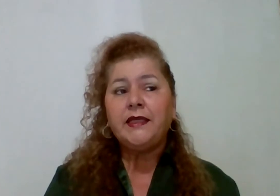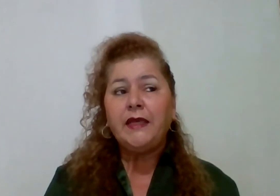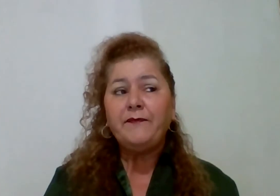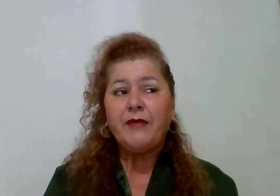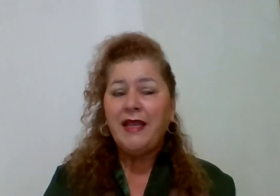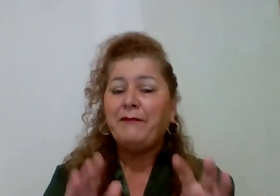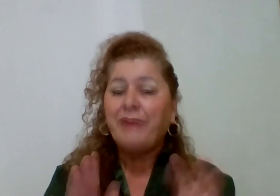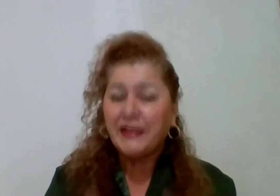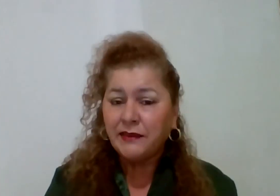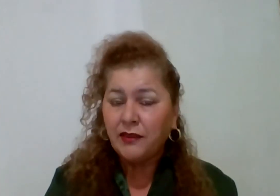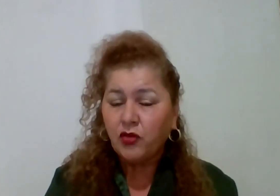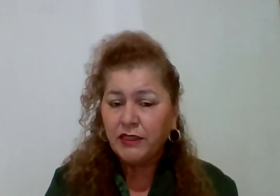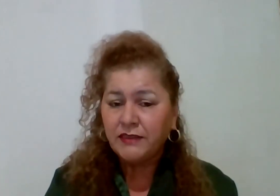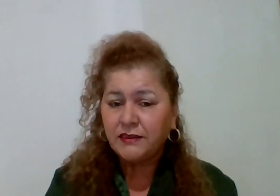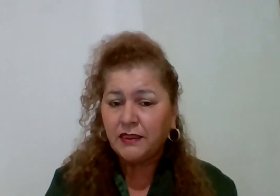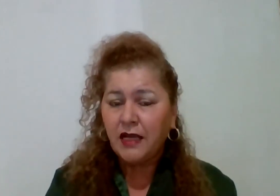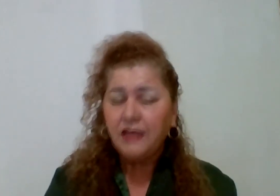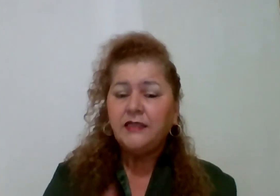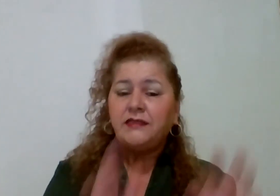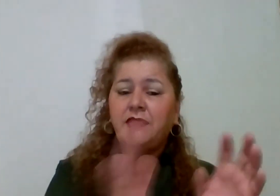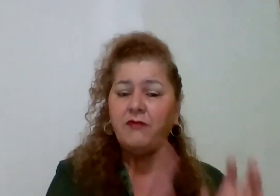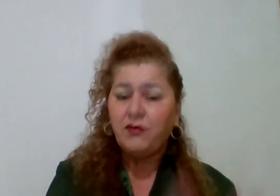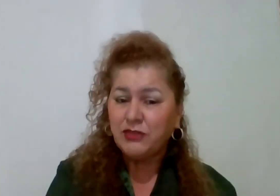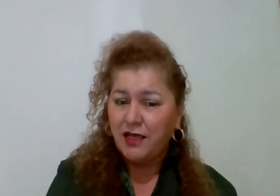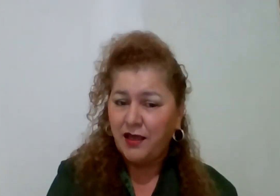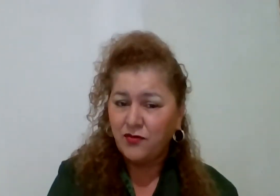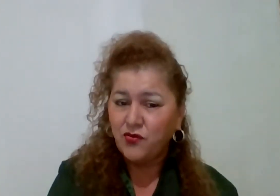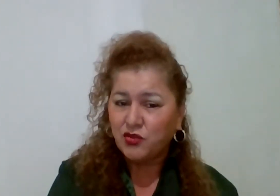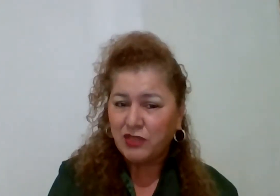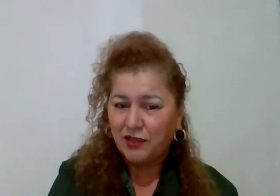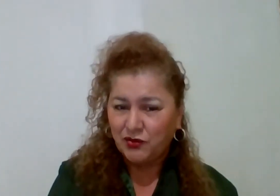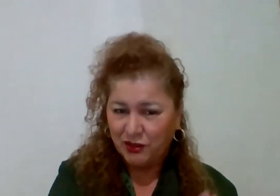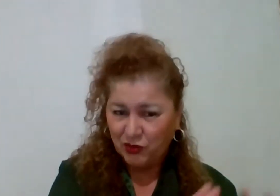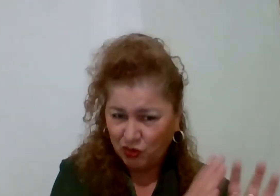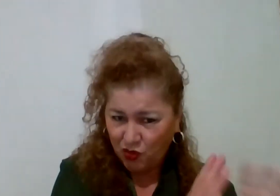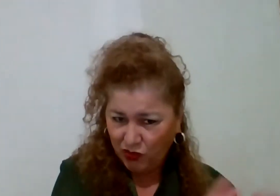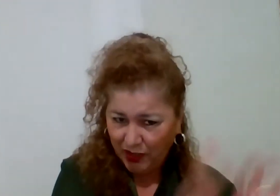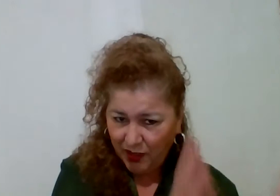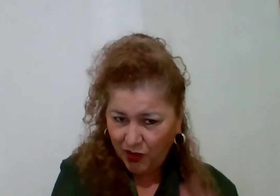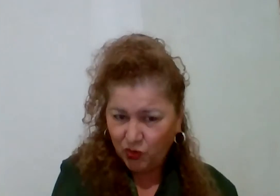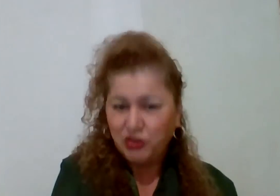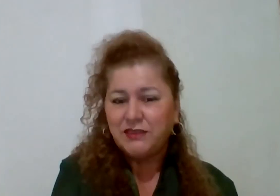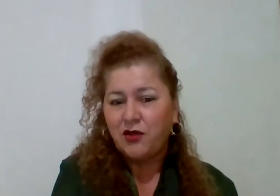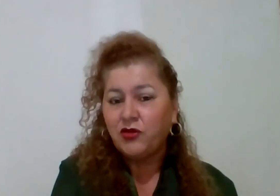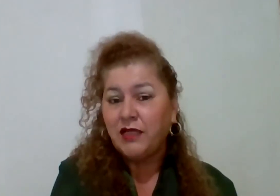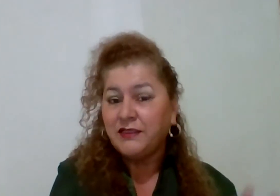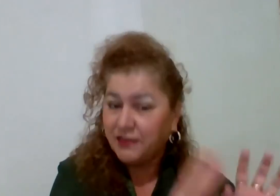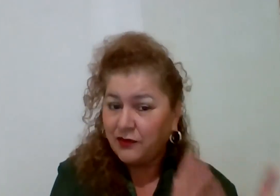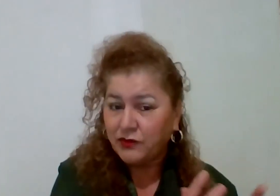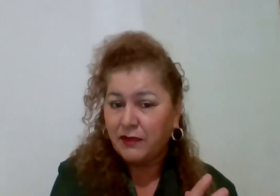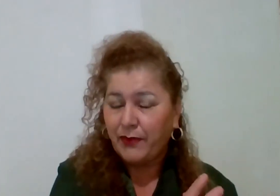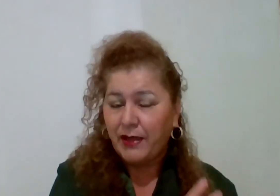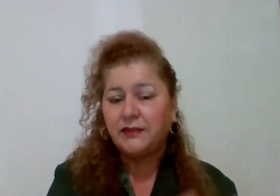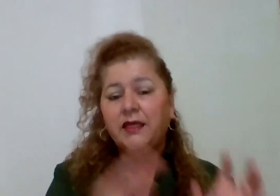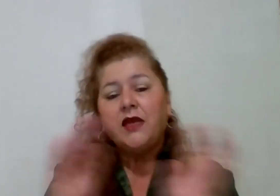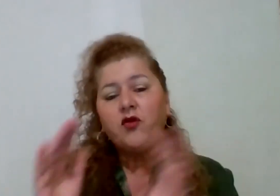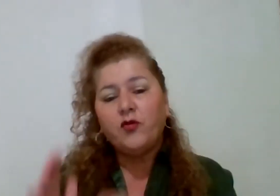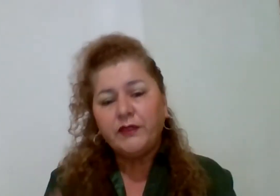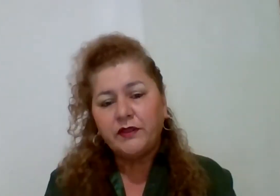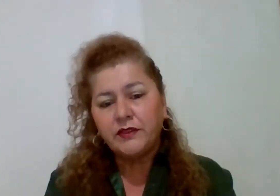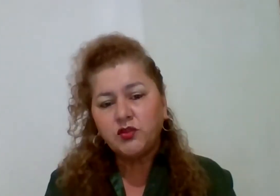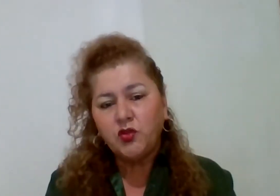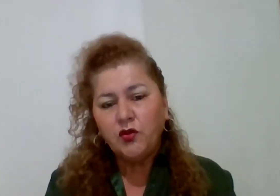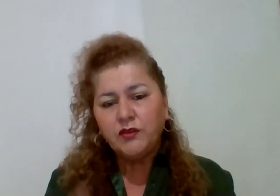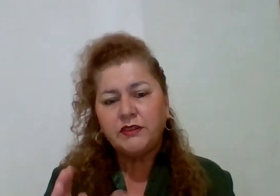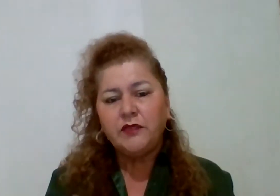manera que la parte de logística se la vamos a dejar a Hongos Santos. Ellos están organizando esa parte.